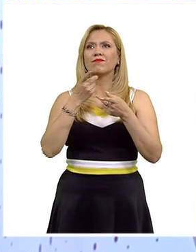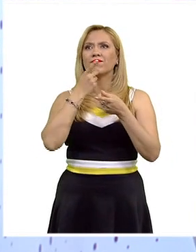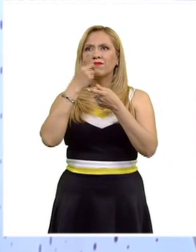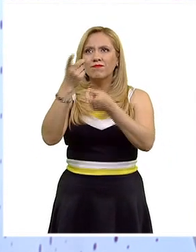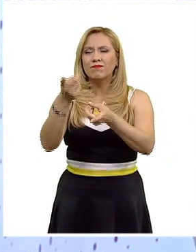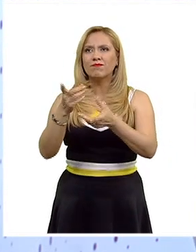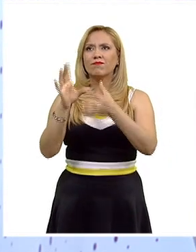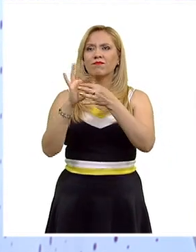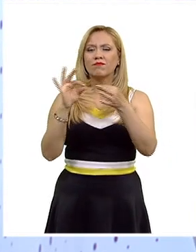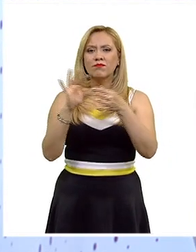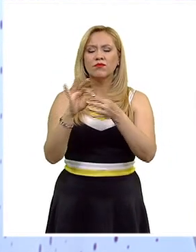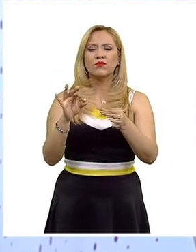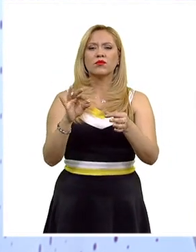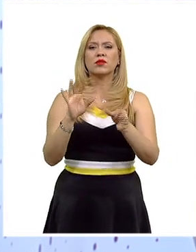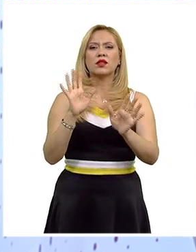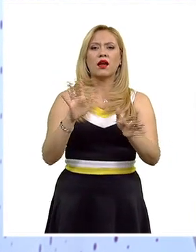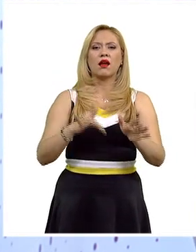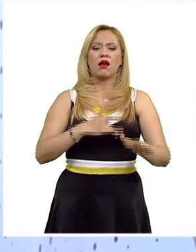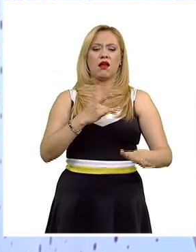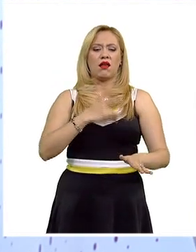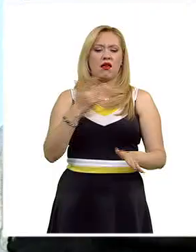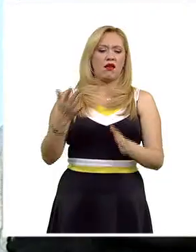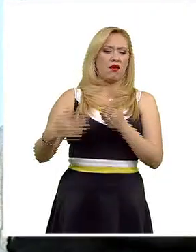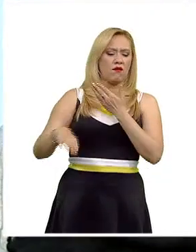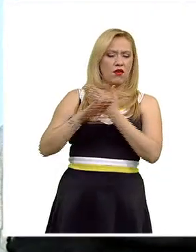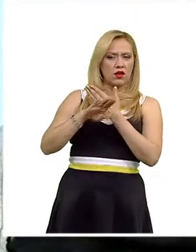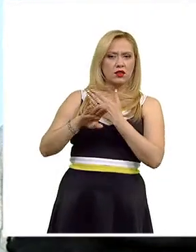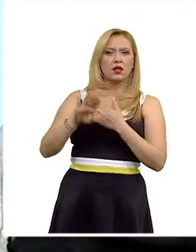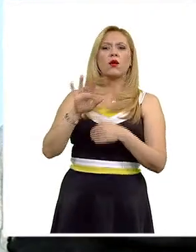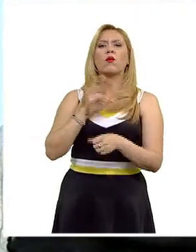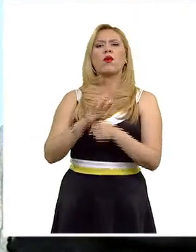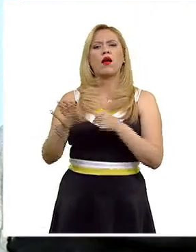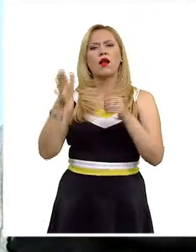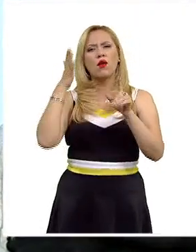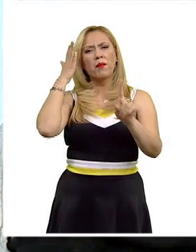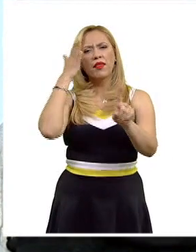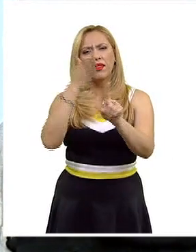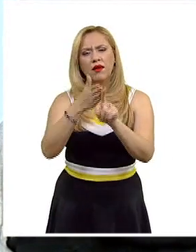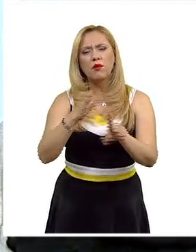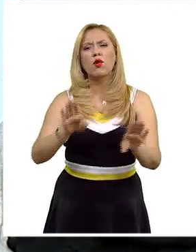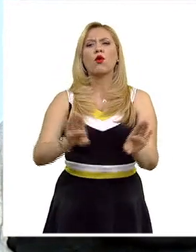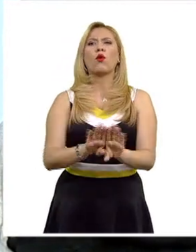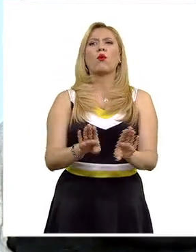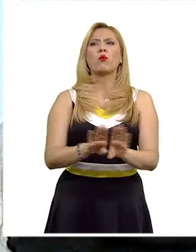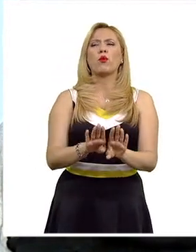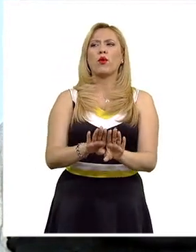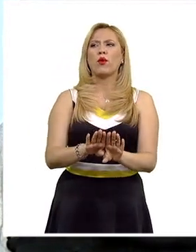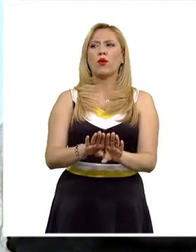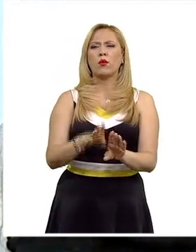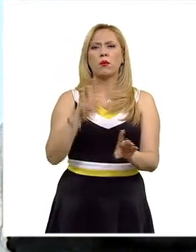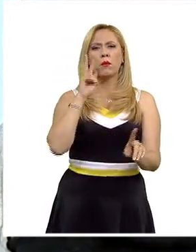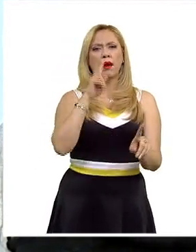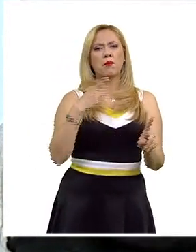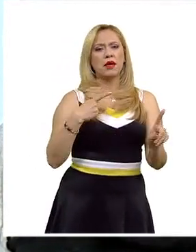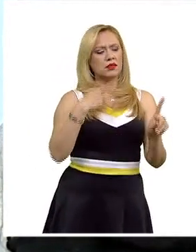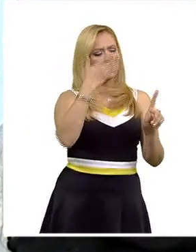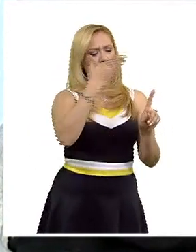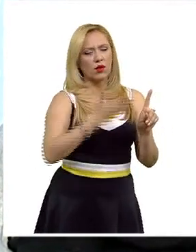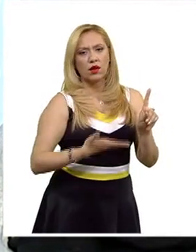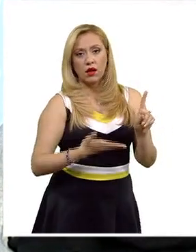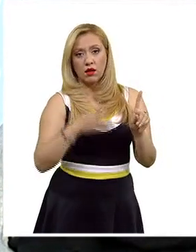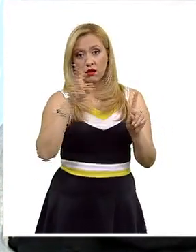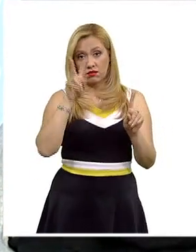de violencia, ¿no? O sea, tenemos que pensar cuál es el objetivo, cómo estamos situando a la víctima, ¿no? Realmente